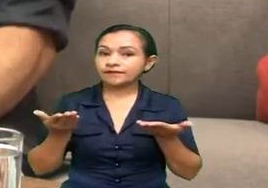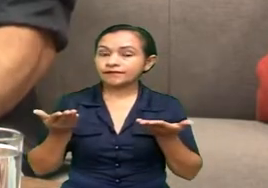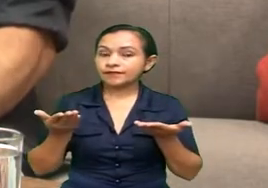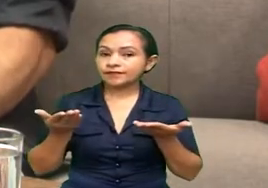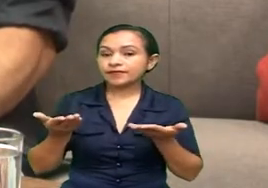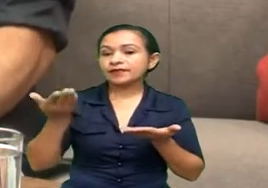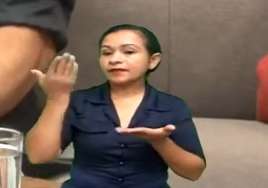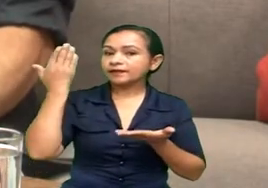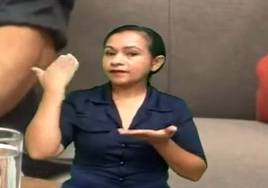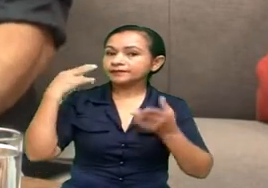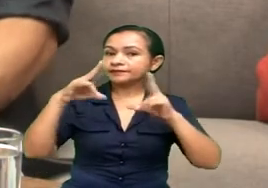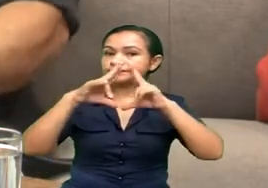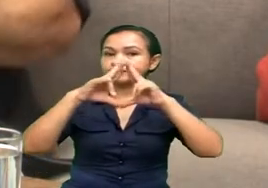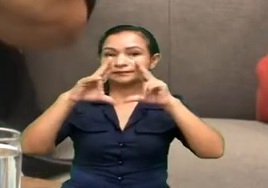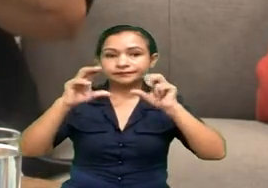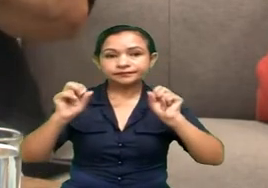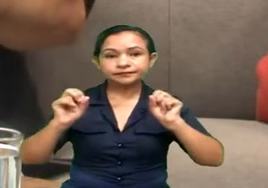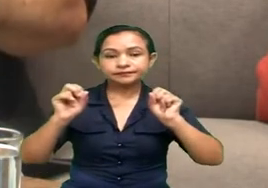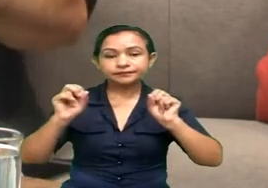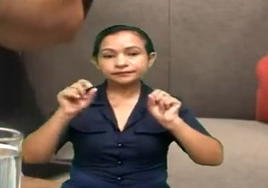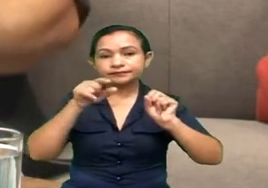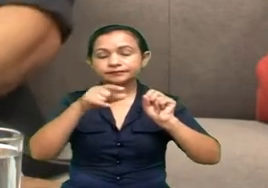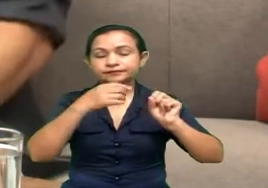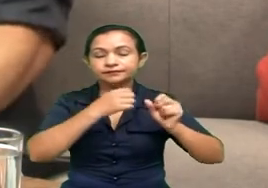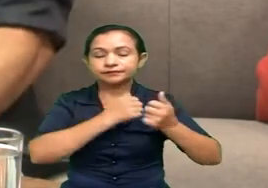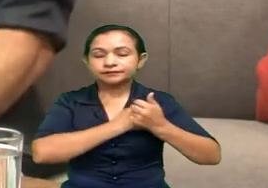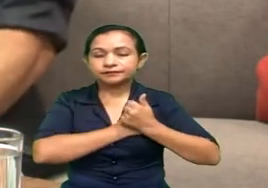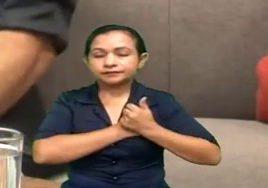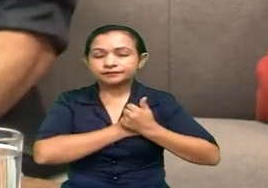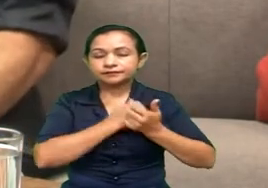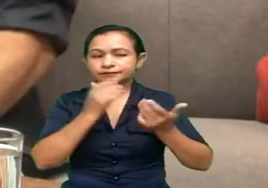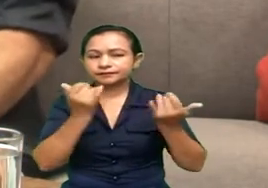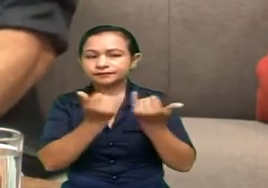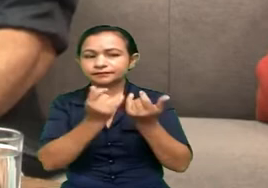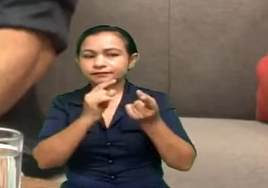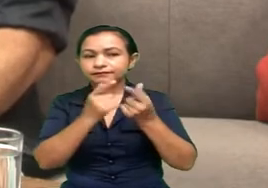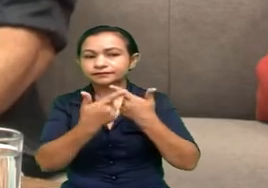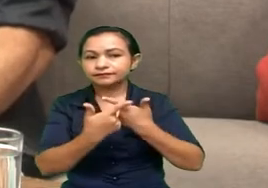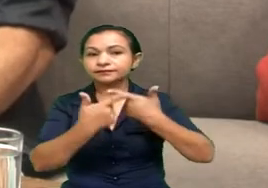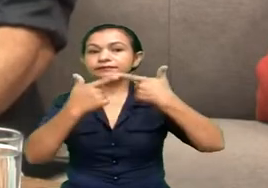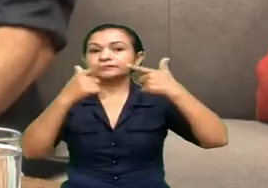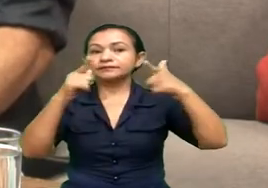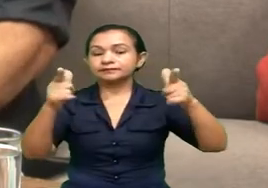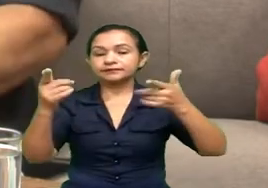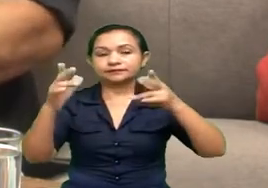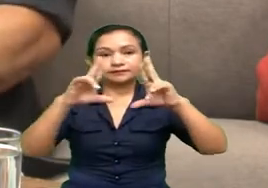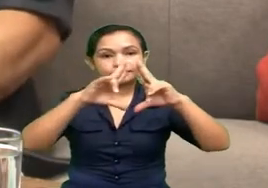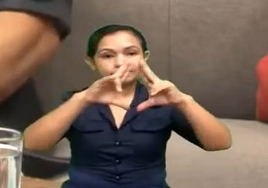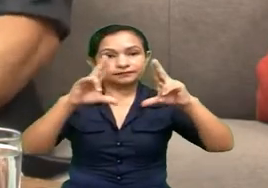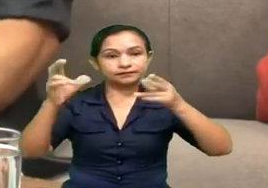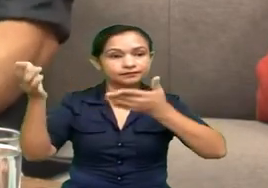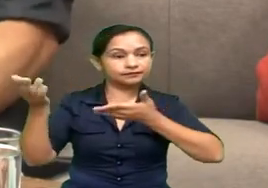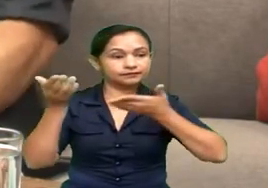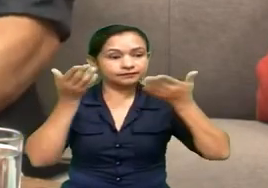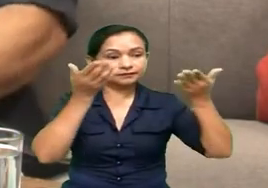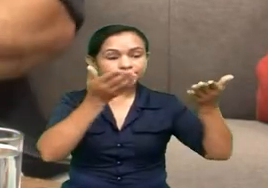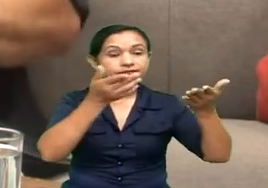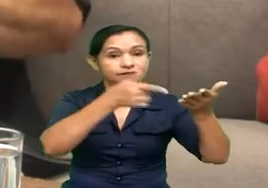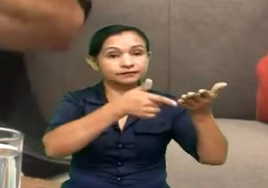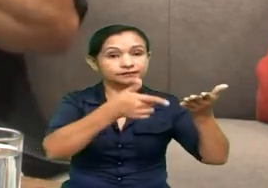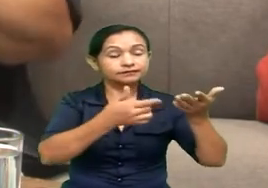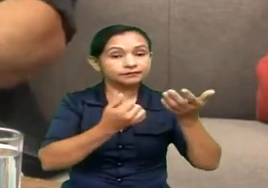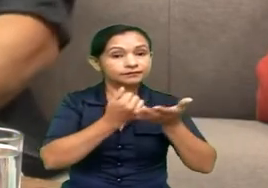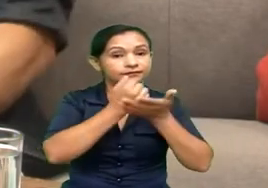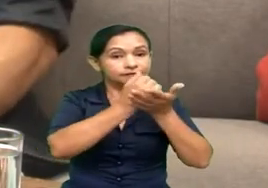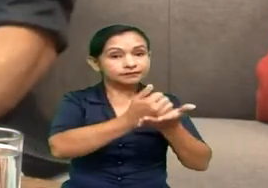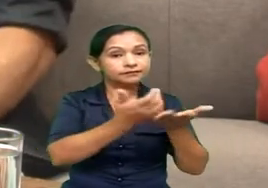a Nicaragua ese tinte patriótico, ese tinte de libertad. Hay un detalle interesante, tal vez